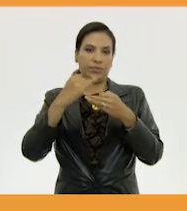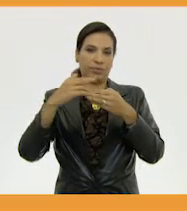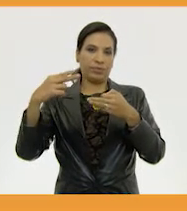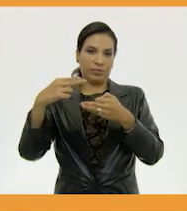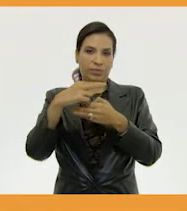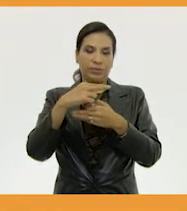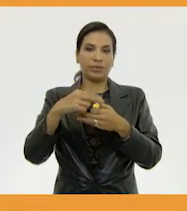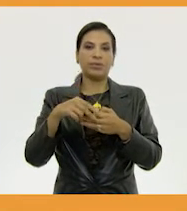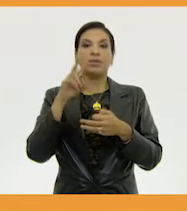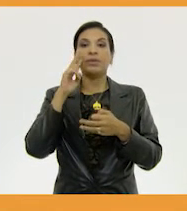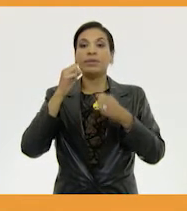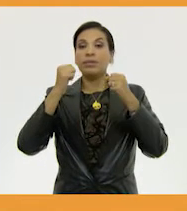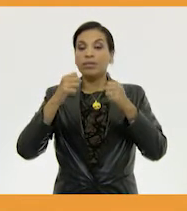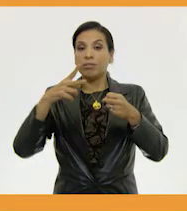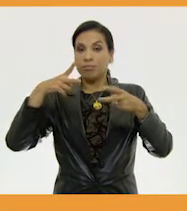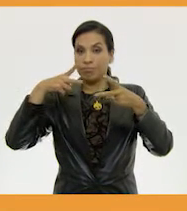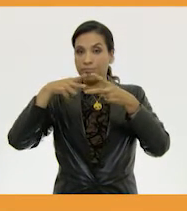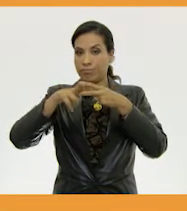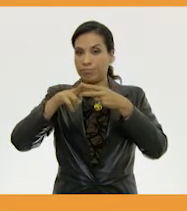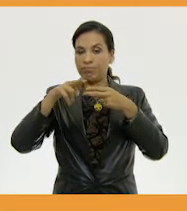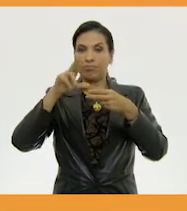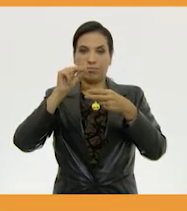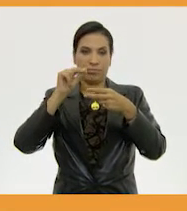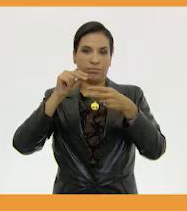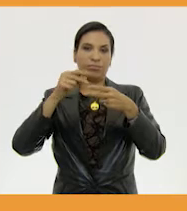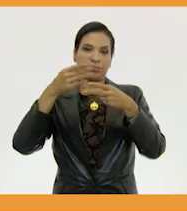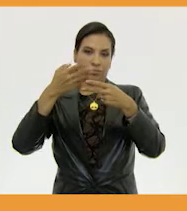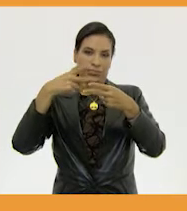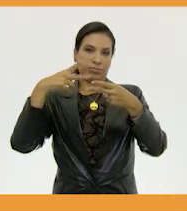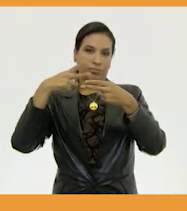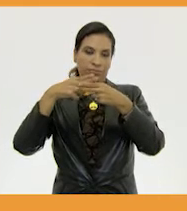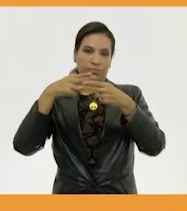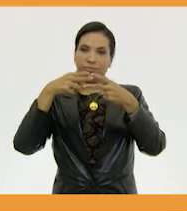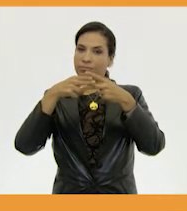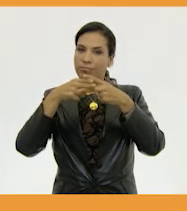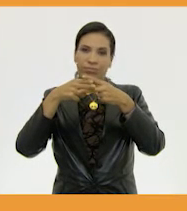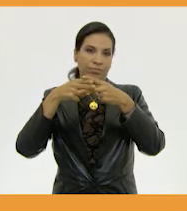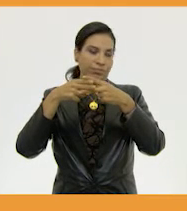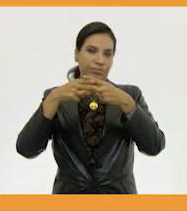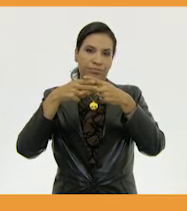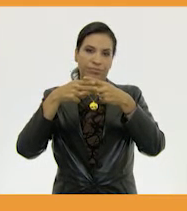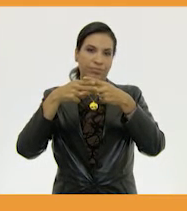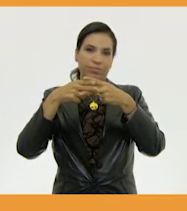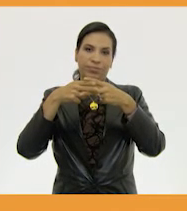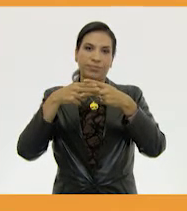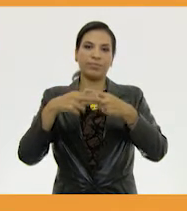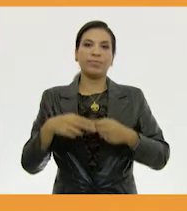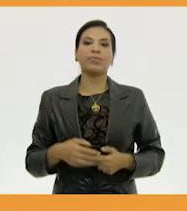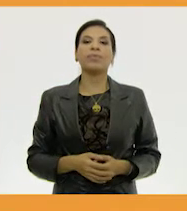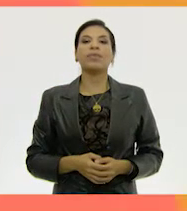marcaste. Asegúrate de cortar por fuera de la playera. No introduzcas las tijeras en ella.